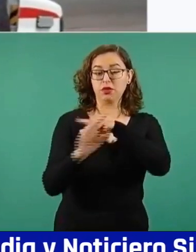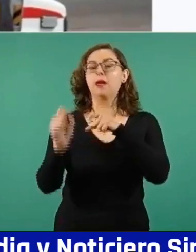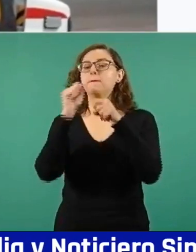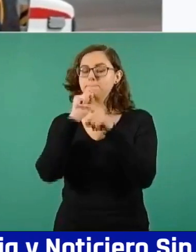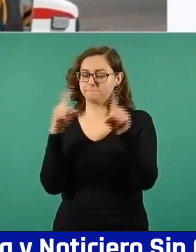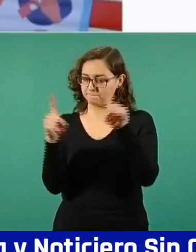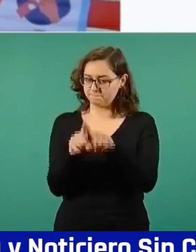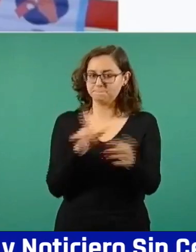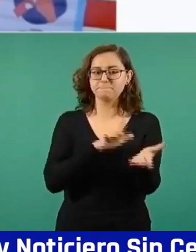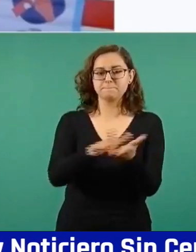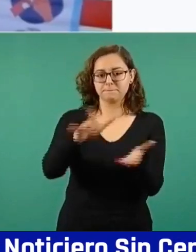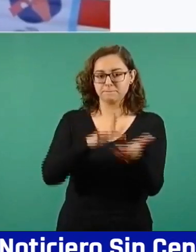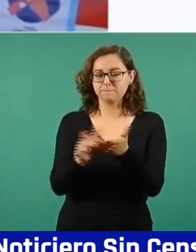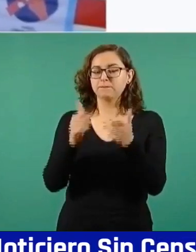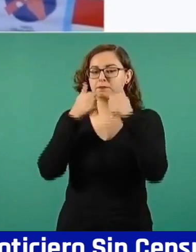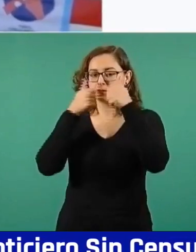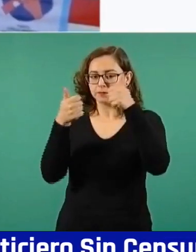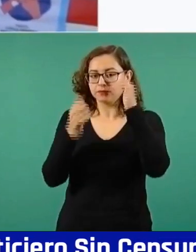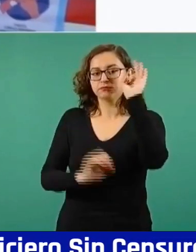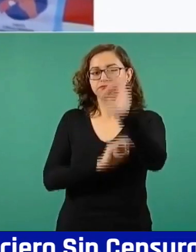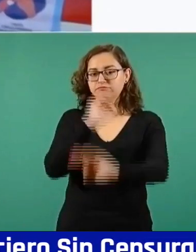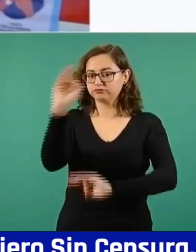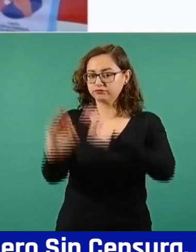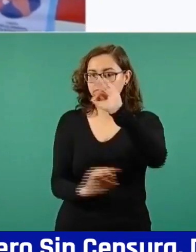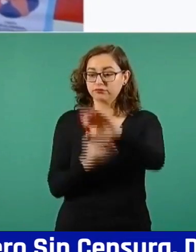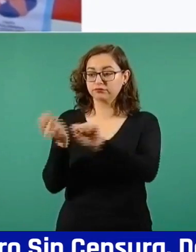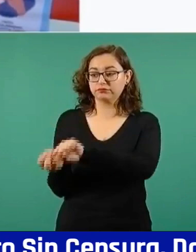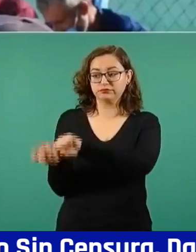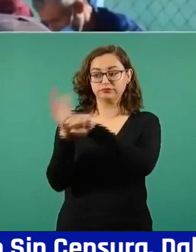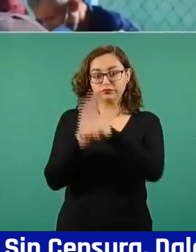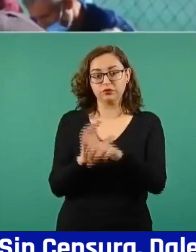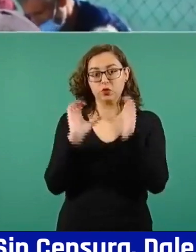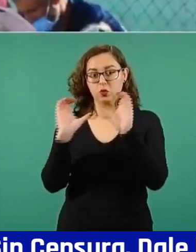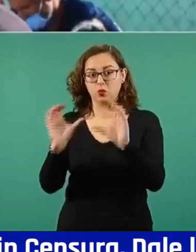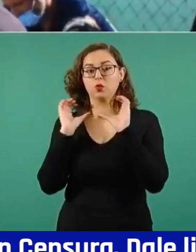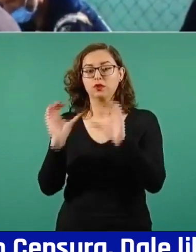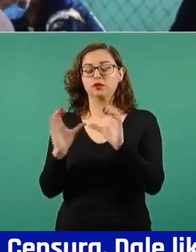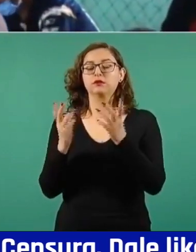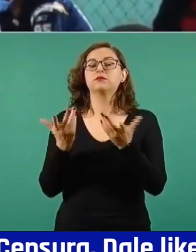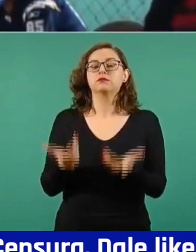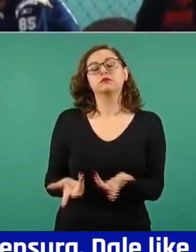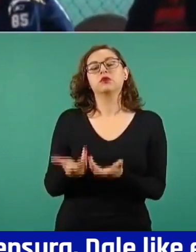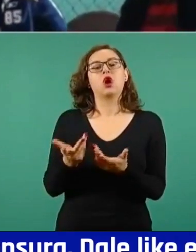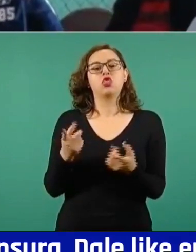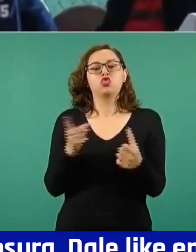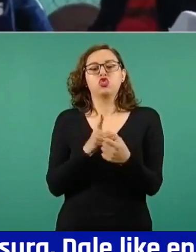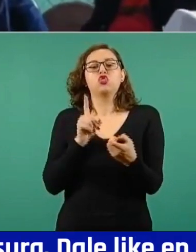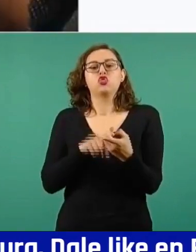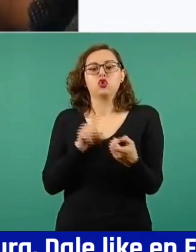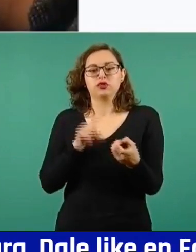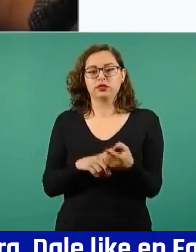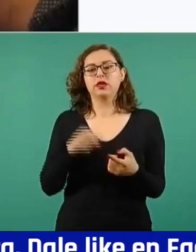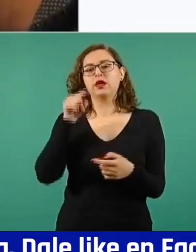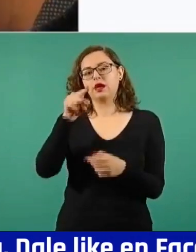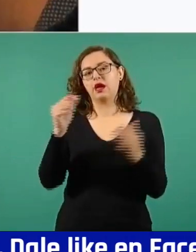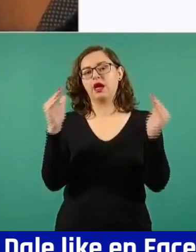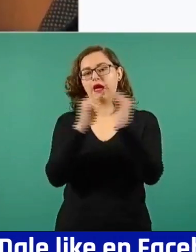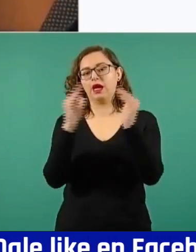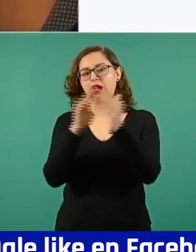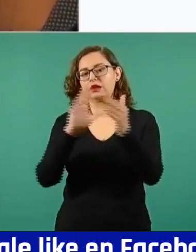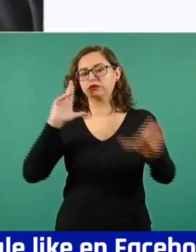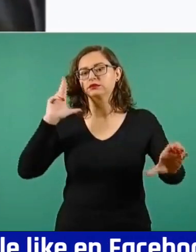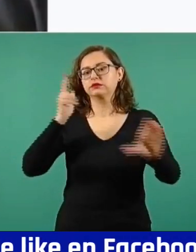atención médica básica e información preventiva sobre la COVID-19. La ayuda se dio principalmente en albergues y se